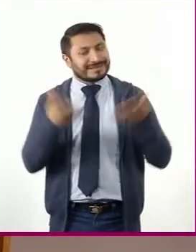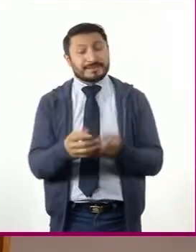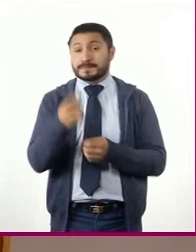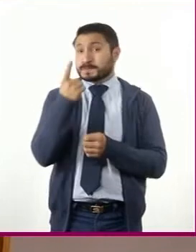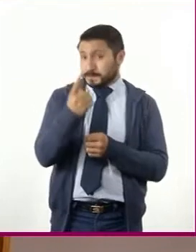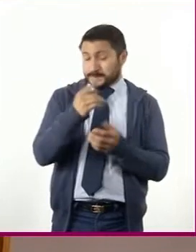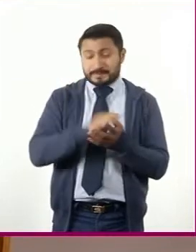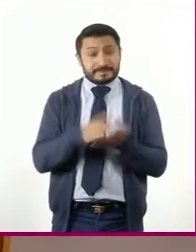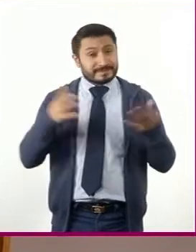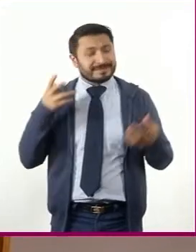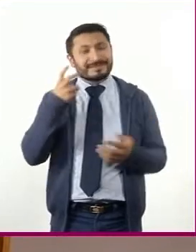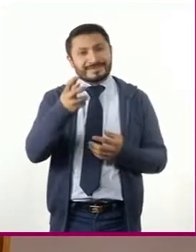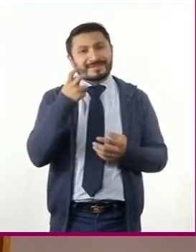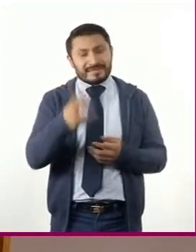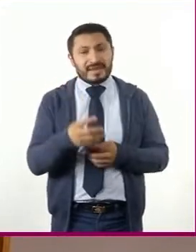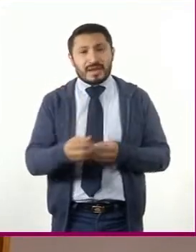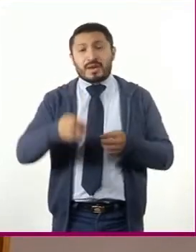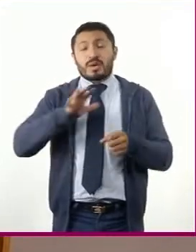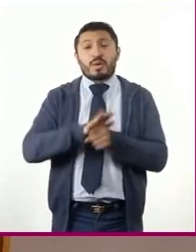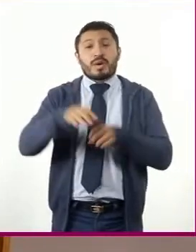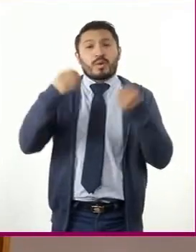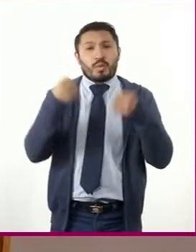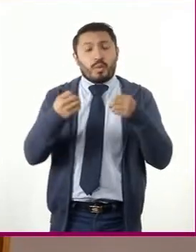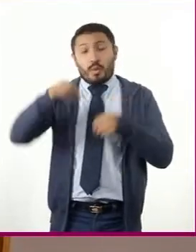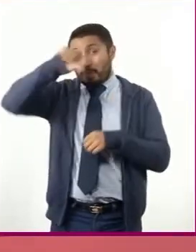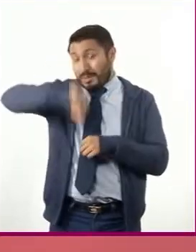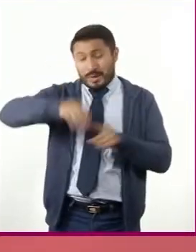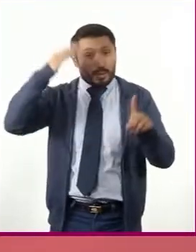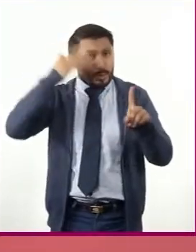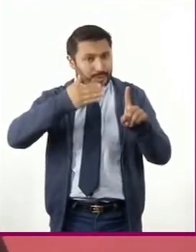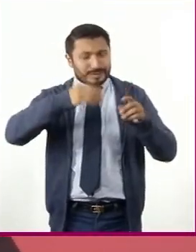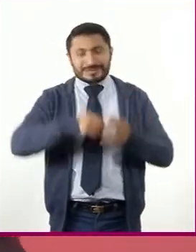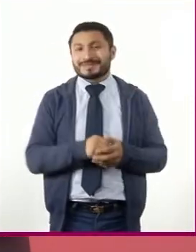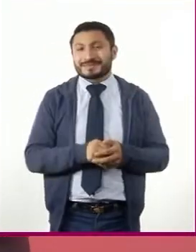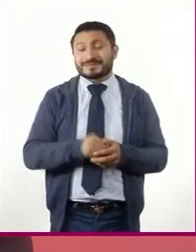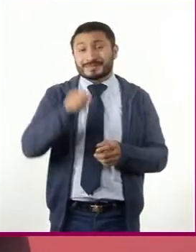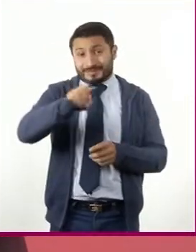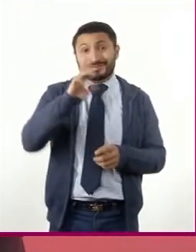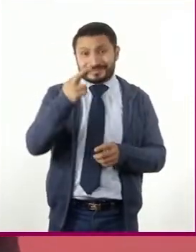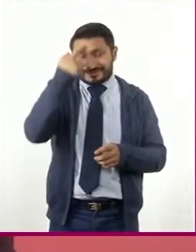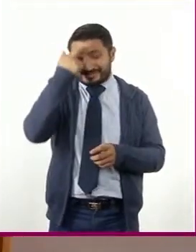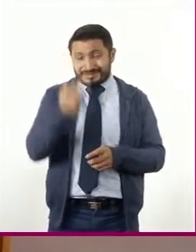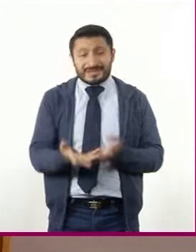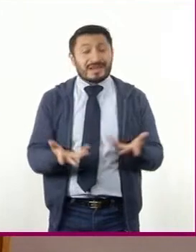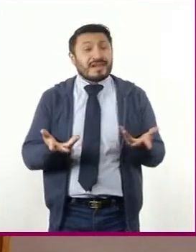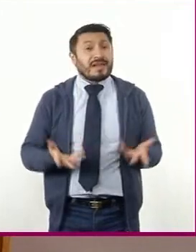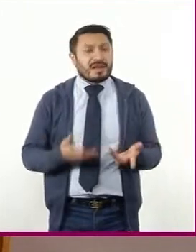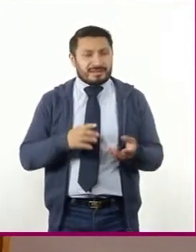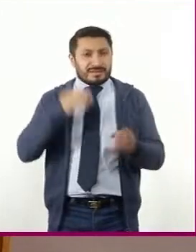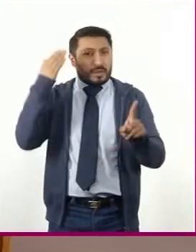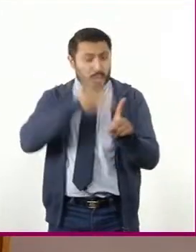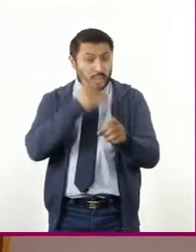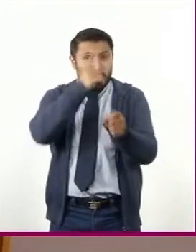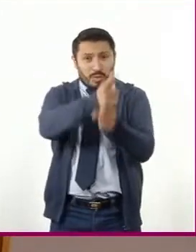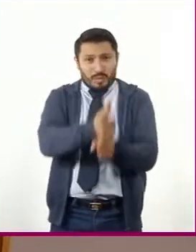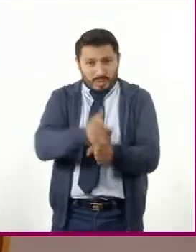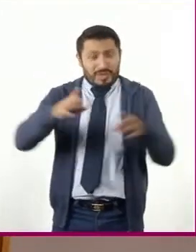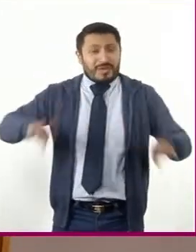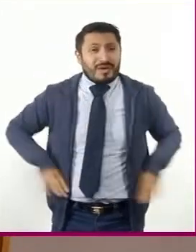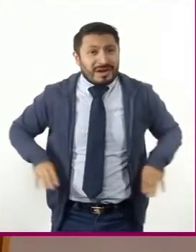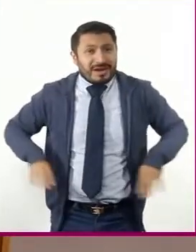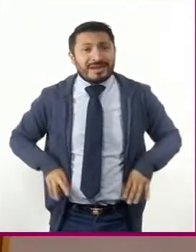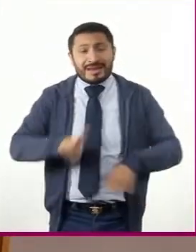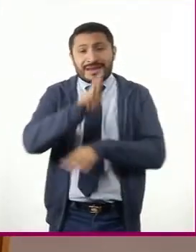uno, justamente el que ocuparemos en nuestro reto. Tomemos en cuenta que queremos identificar características